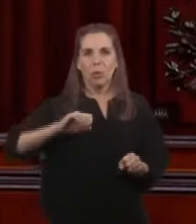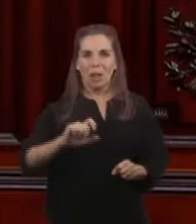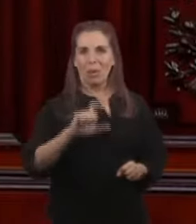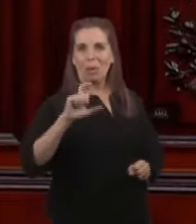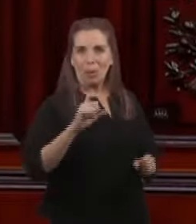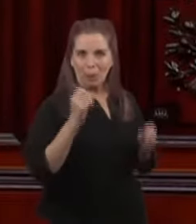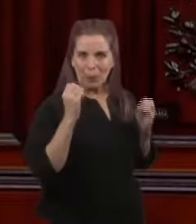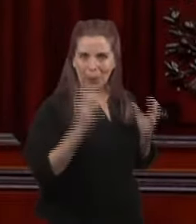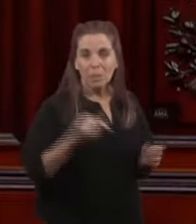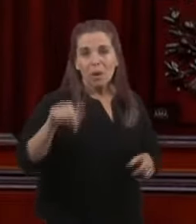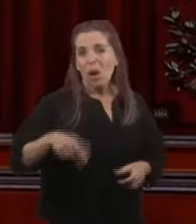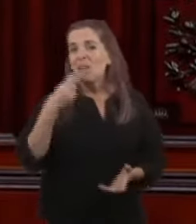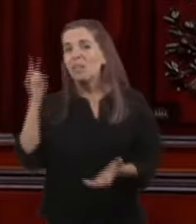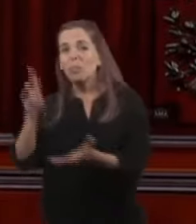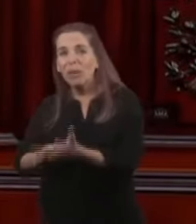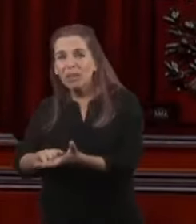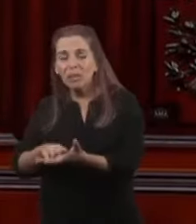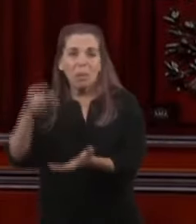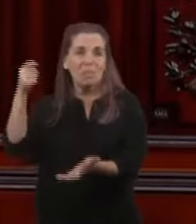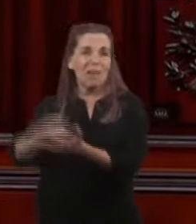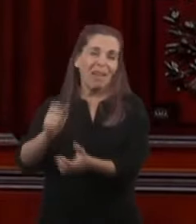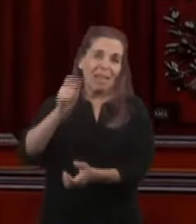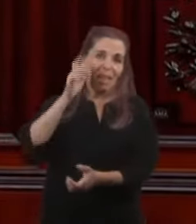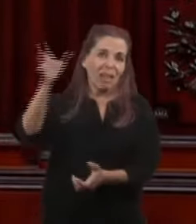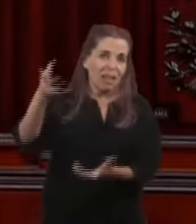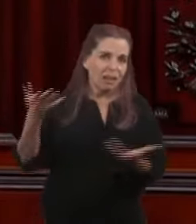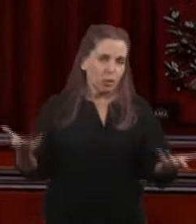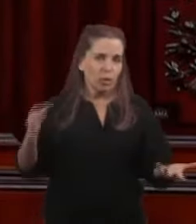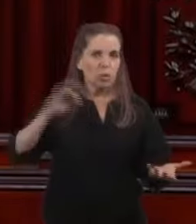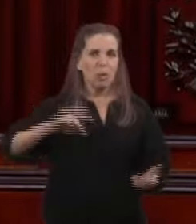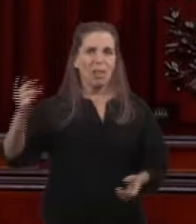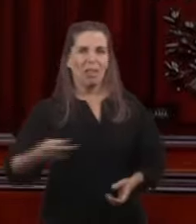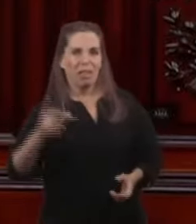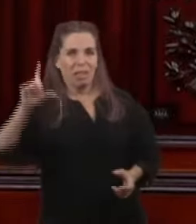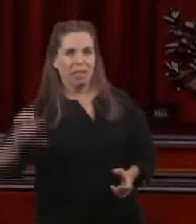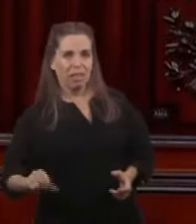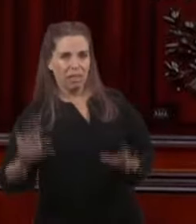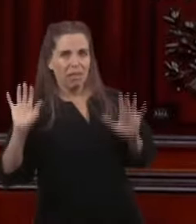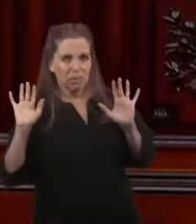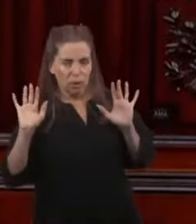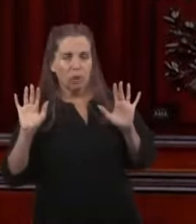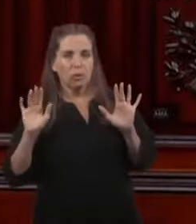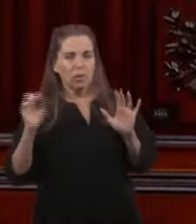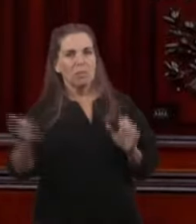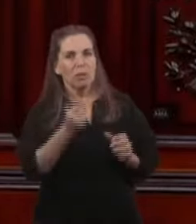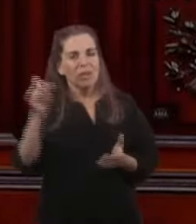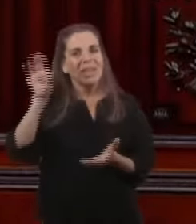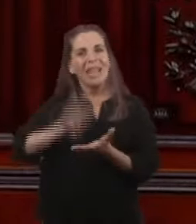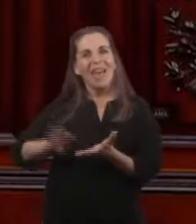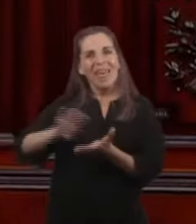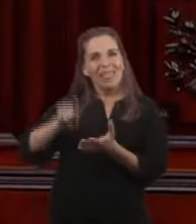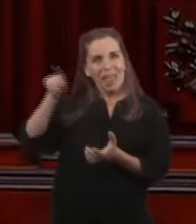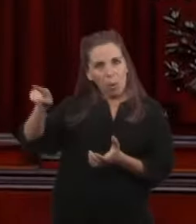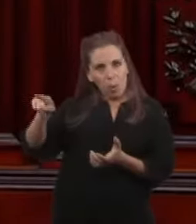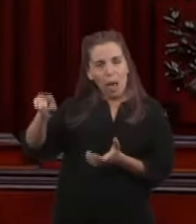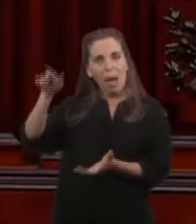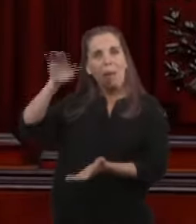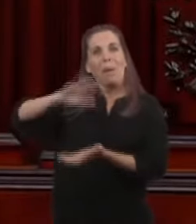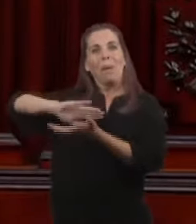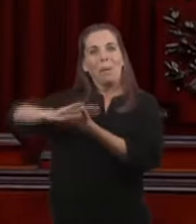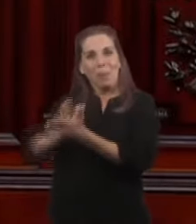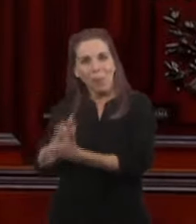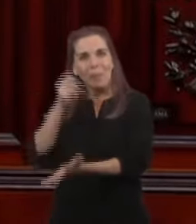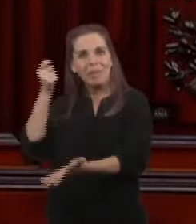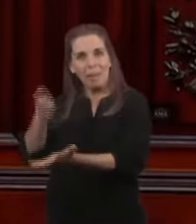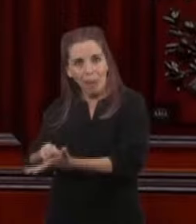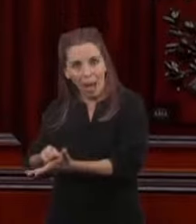el déficit va a hacer que la deuda sea sostenible la sostenibilidad de la deuda va a bajar el riesgo país y abaratar el